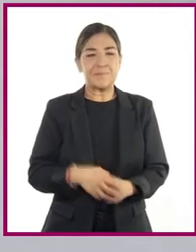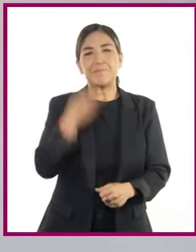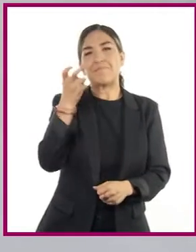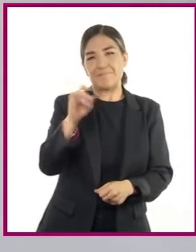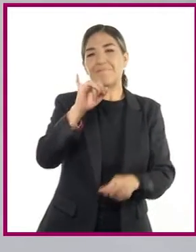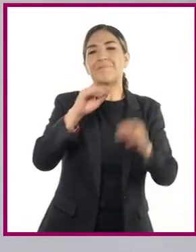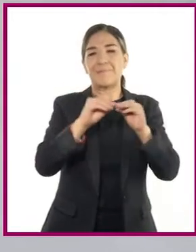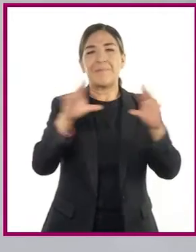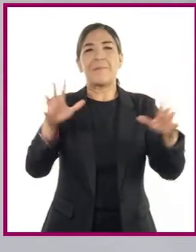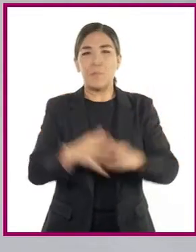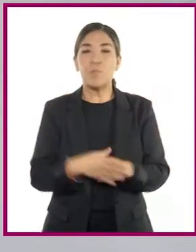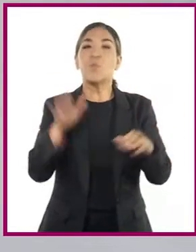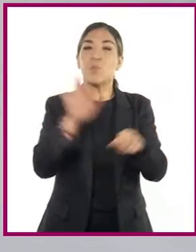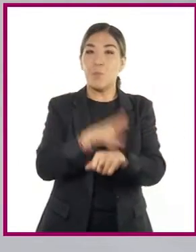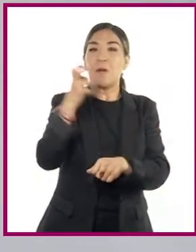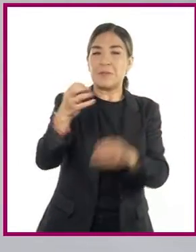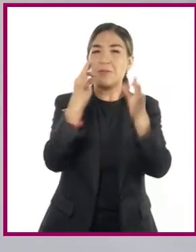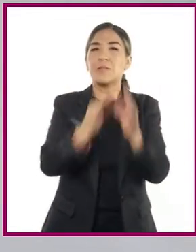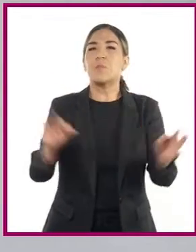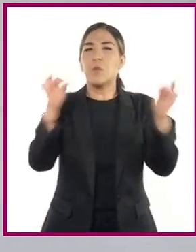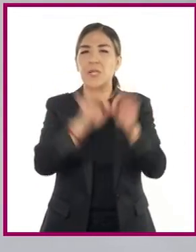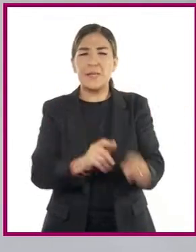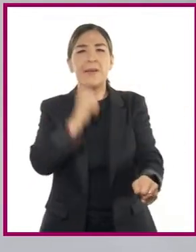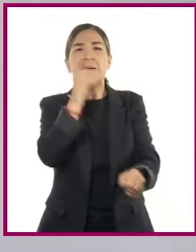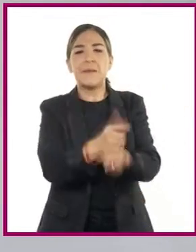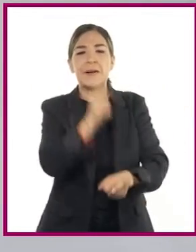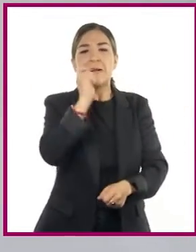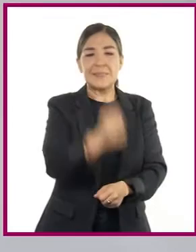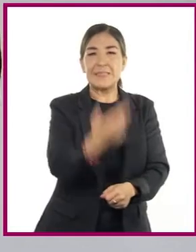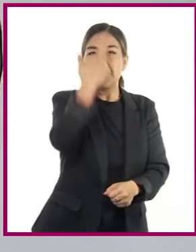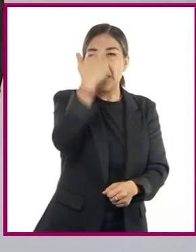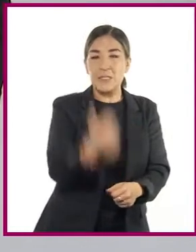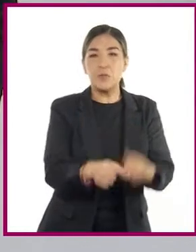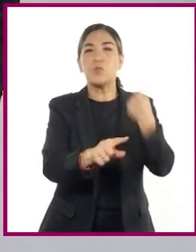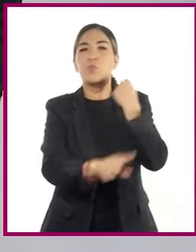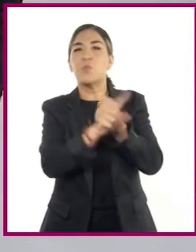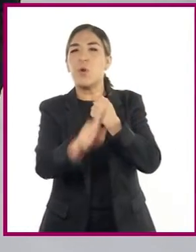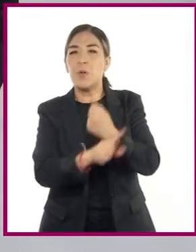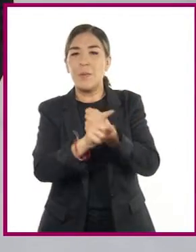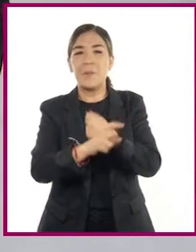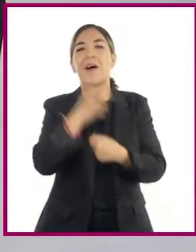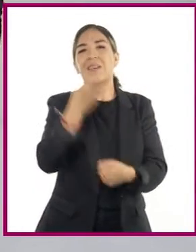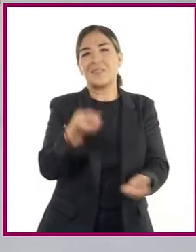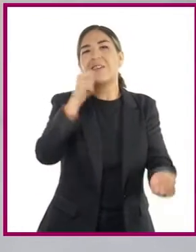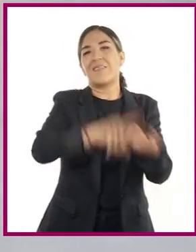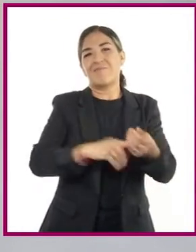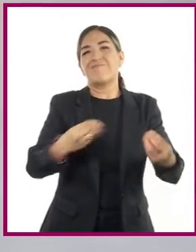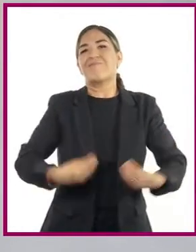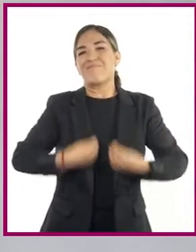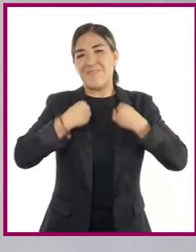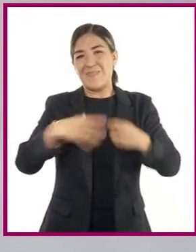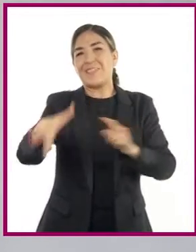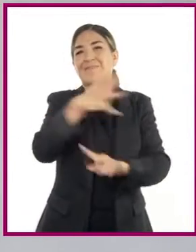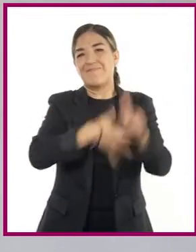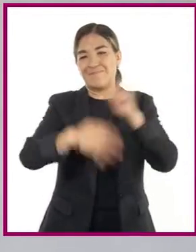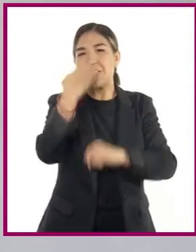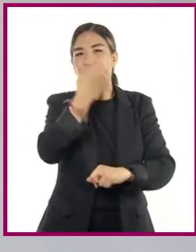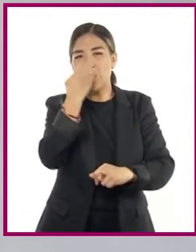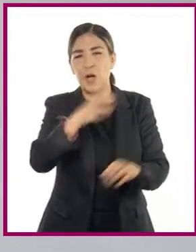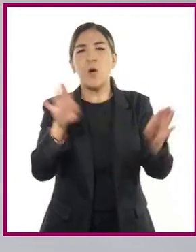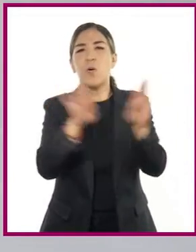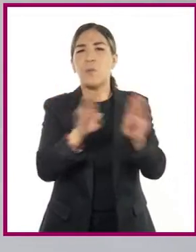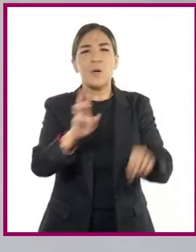Claro, por eso es importante identificar las causas de cualquier problema que vivamos en la escuela y resolverlo de